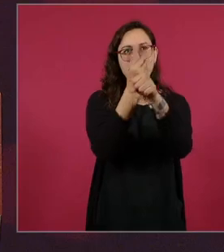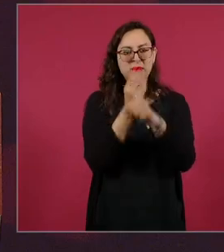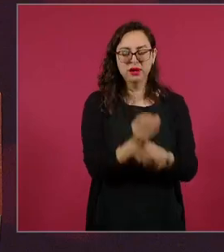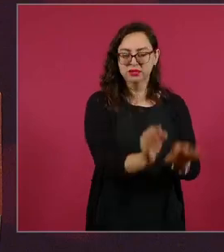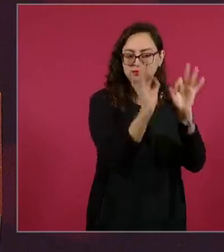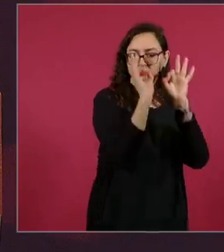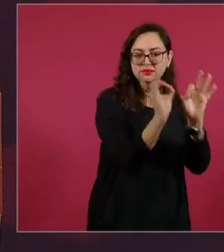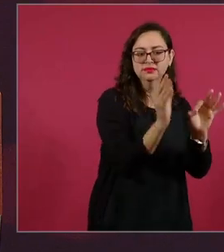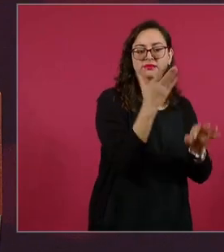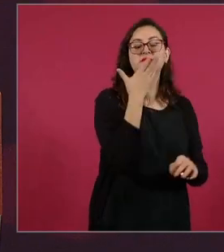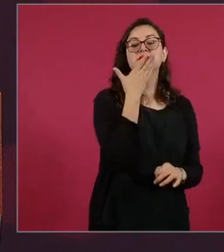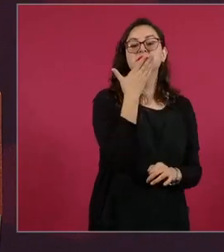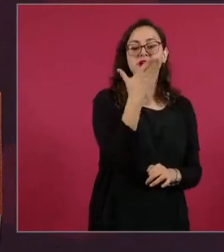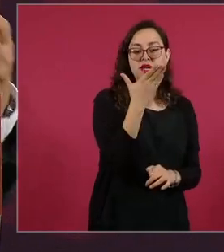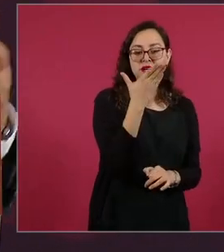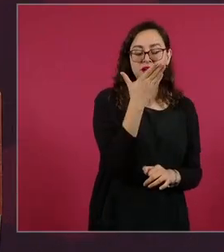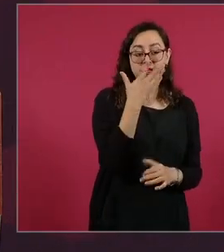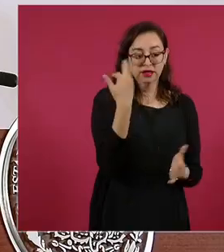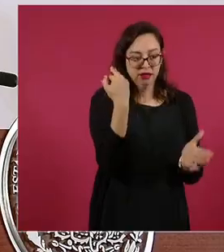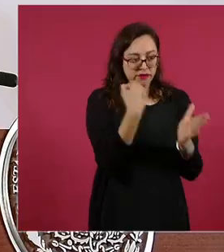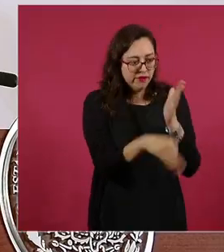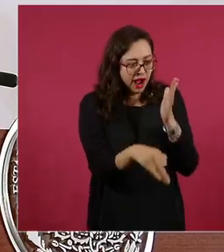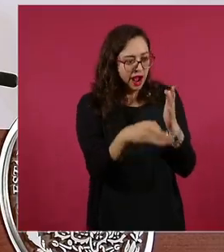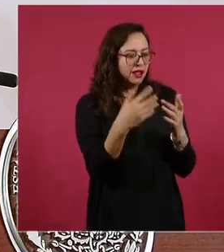ellos van a decidir qué hace falta